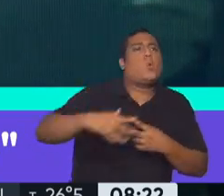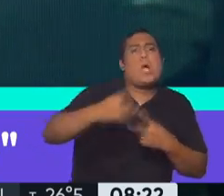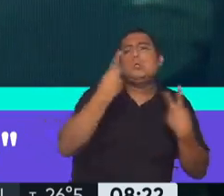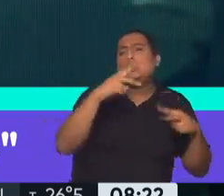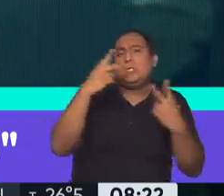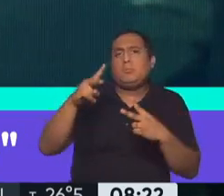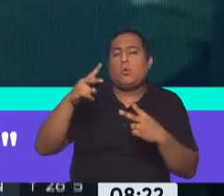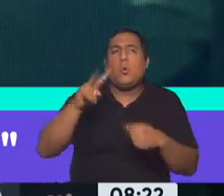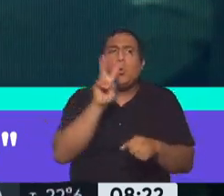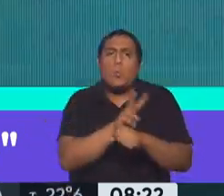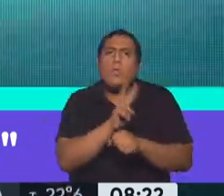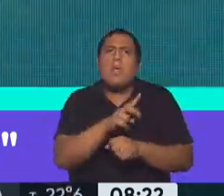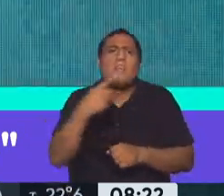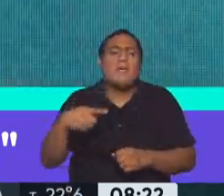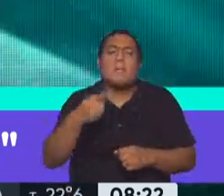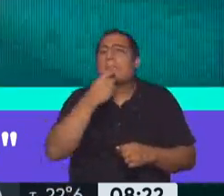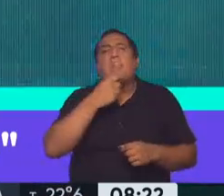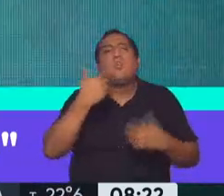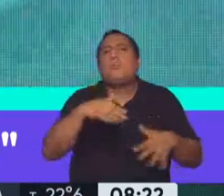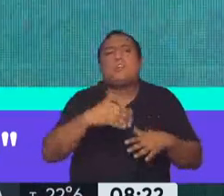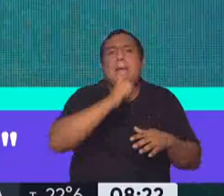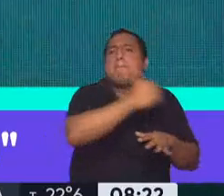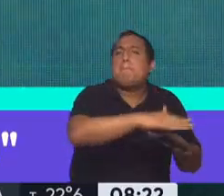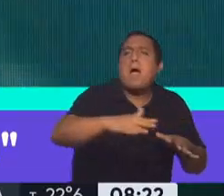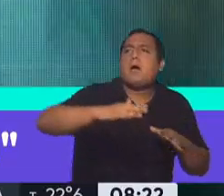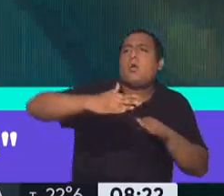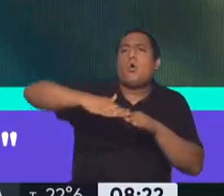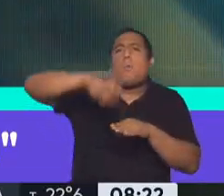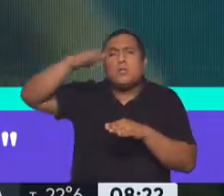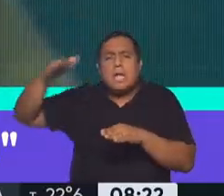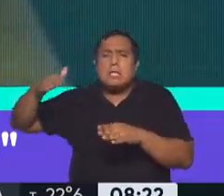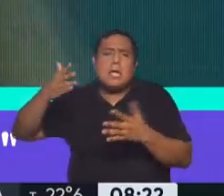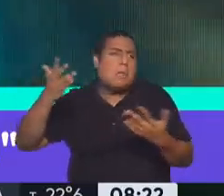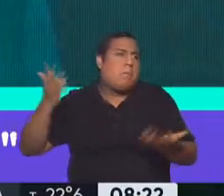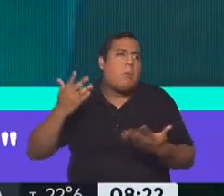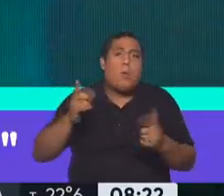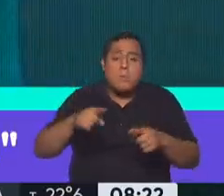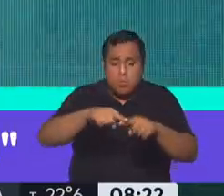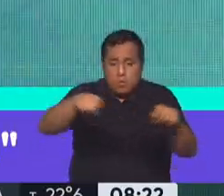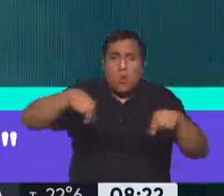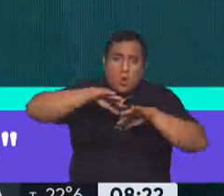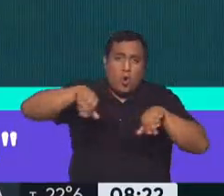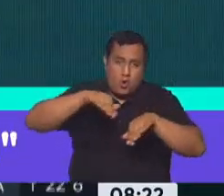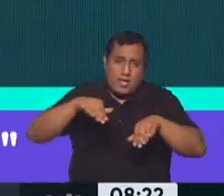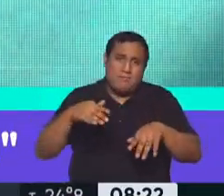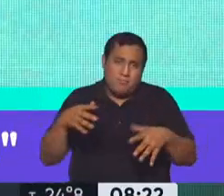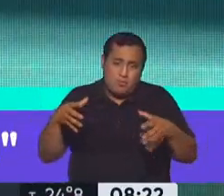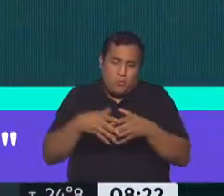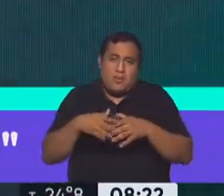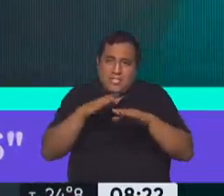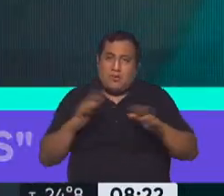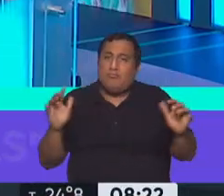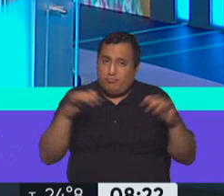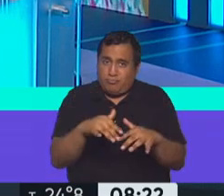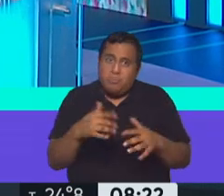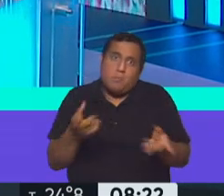previsiones hay que tener sea el mar sea la montaña y lugar que seas elegido para descansar o sea la colonia de vacaciones con los hijos que se reanudaron